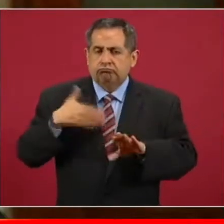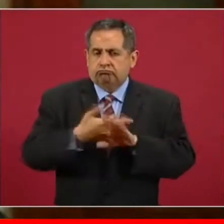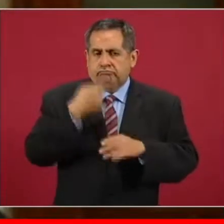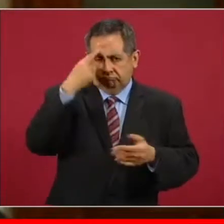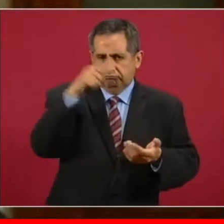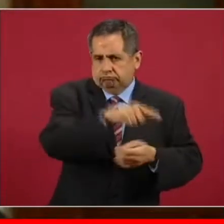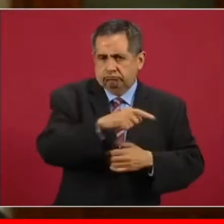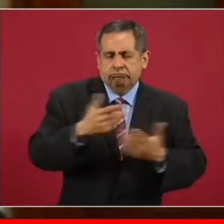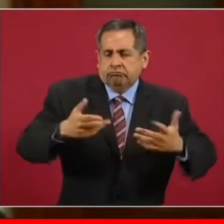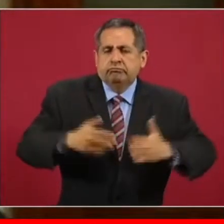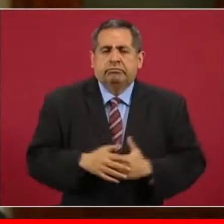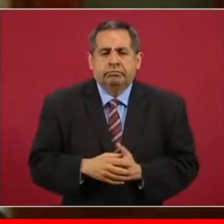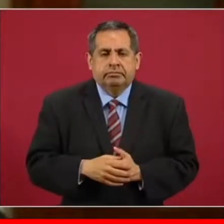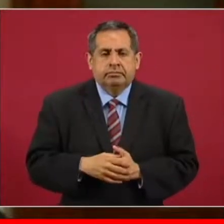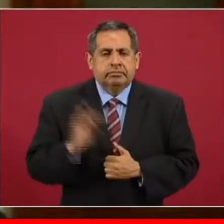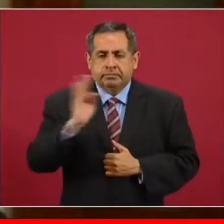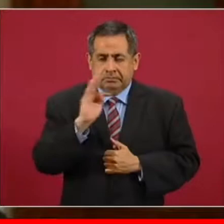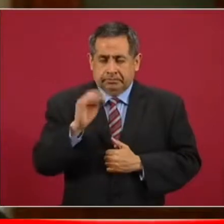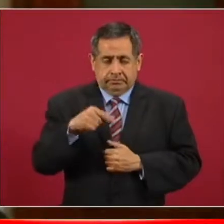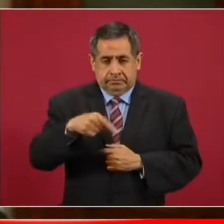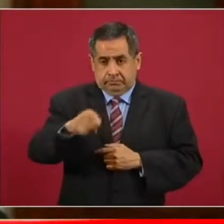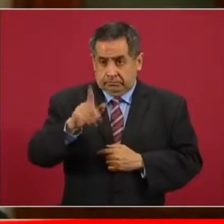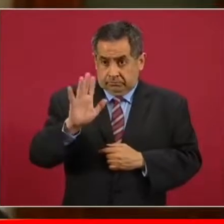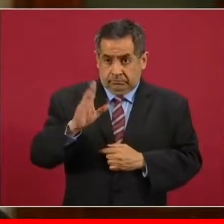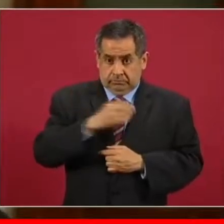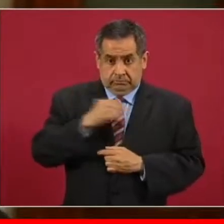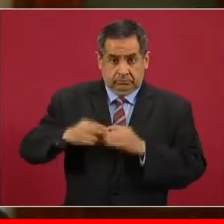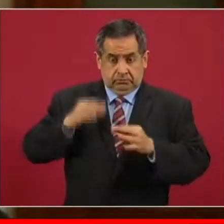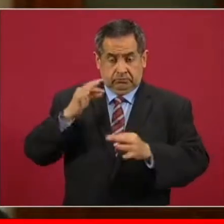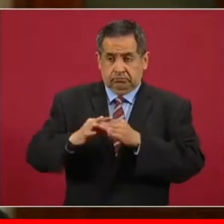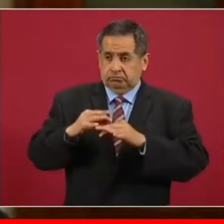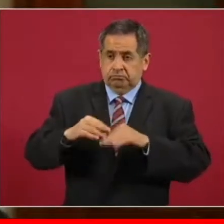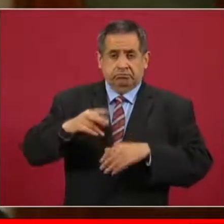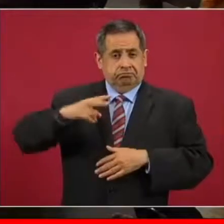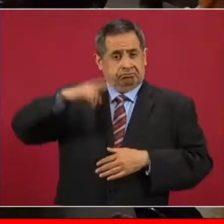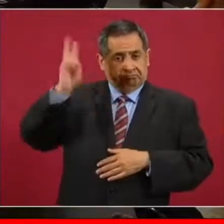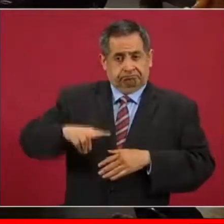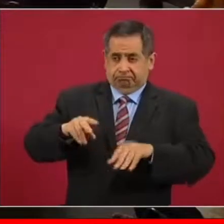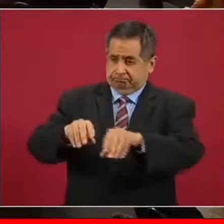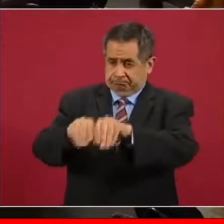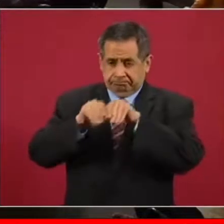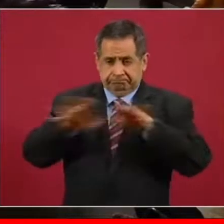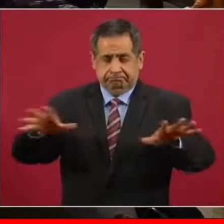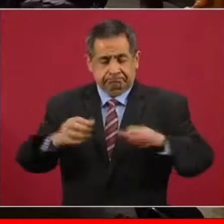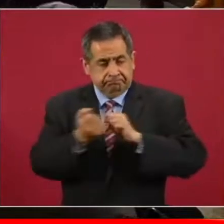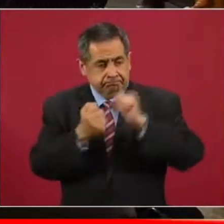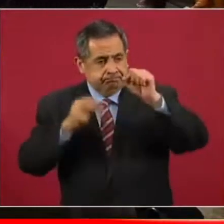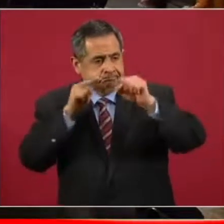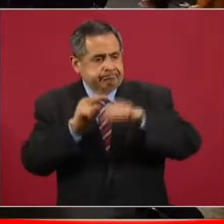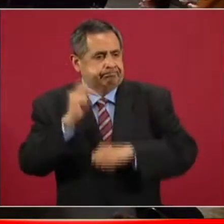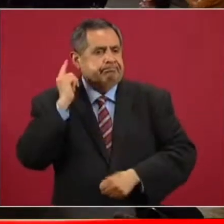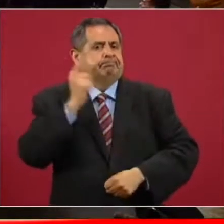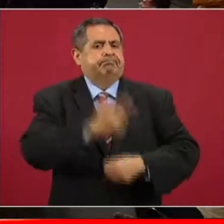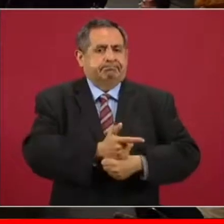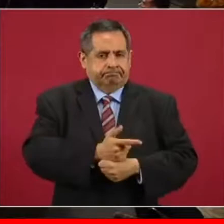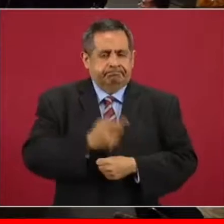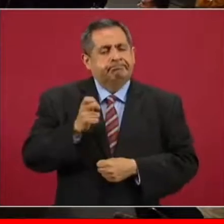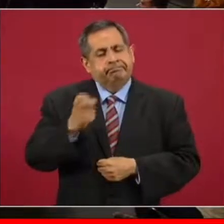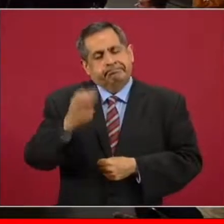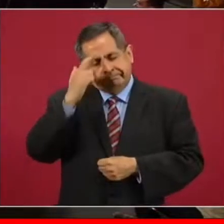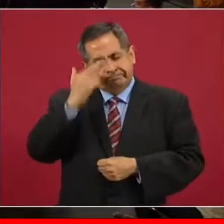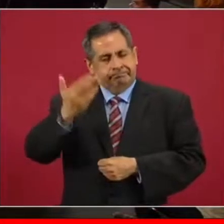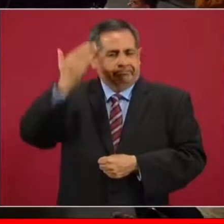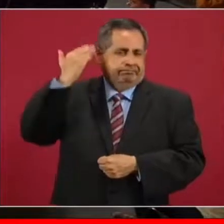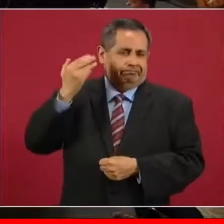tan cerca está de cumplir el compromiso de que se conozca la verdad sobre lo que sucedió aquella